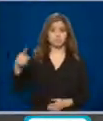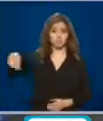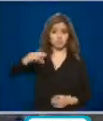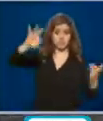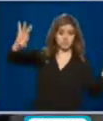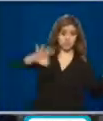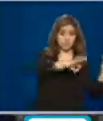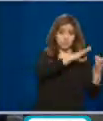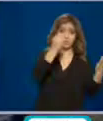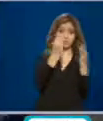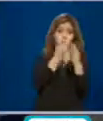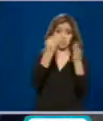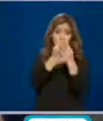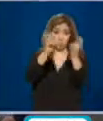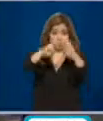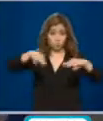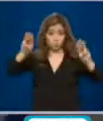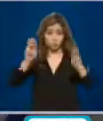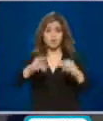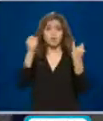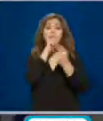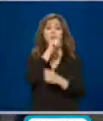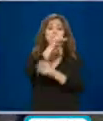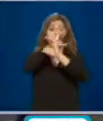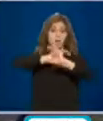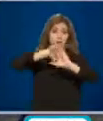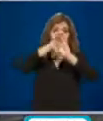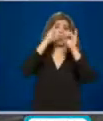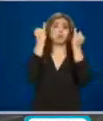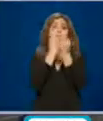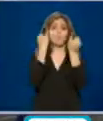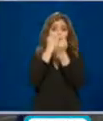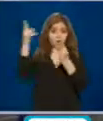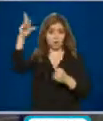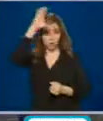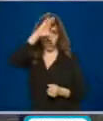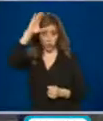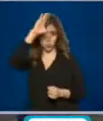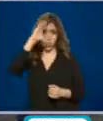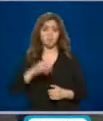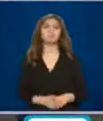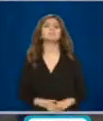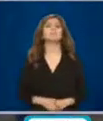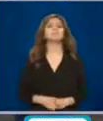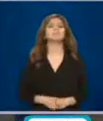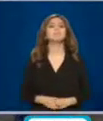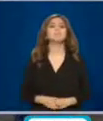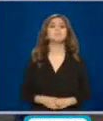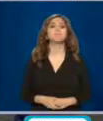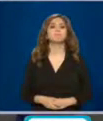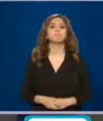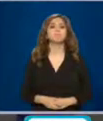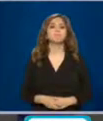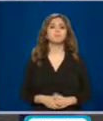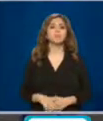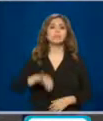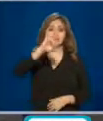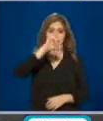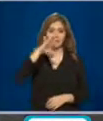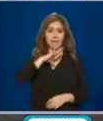música, de instrumentos, de canto, me imagino, y aparte de cultura. Así es, tenemos en las